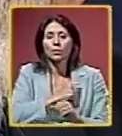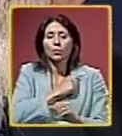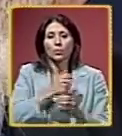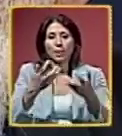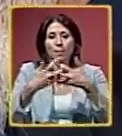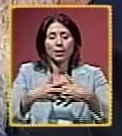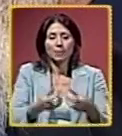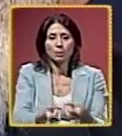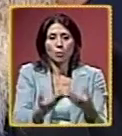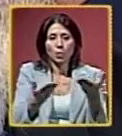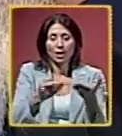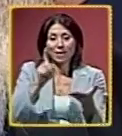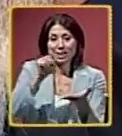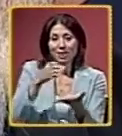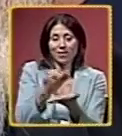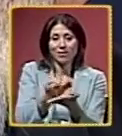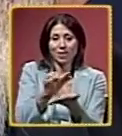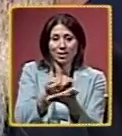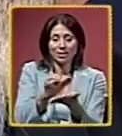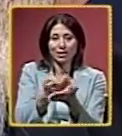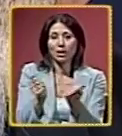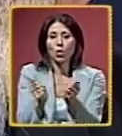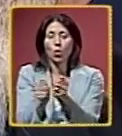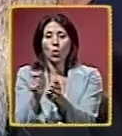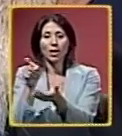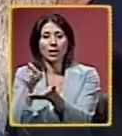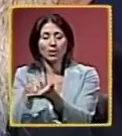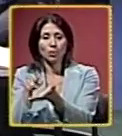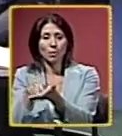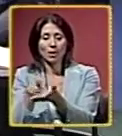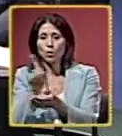inversión con endeudamiento y no con tarifas.